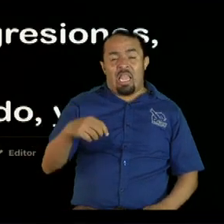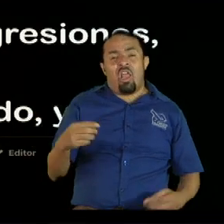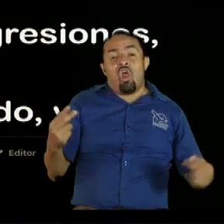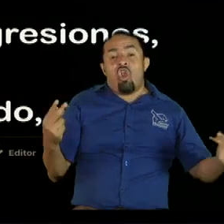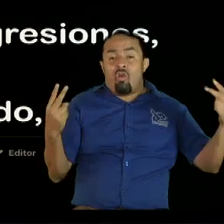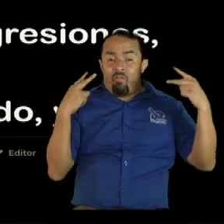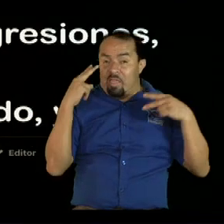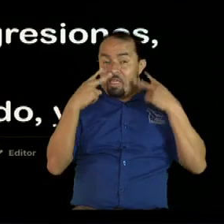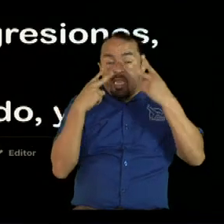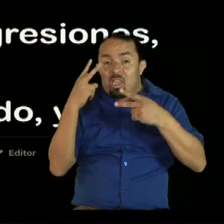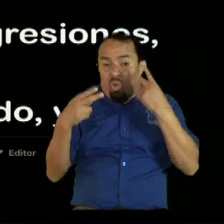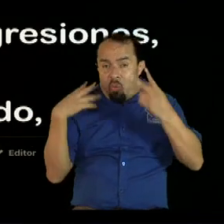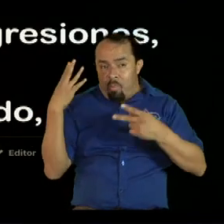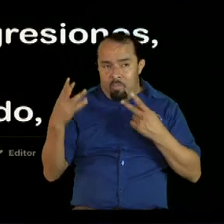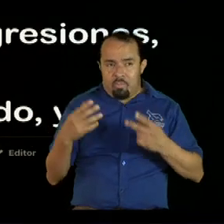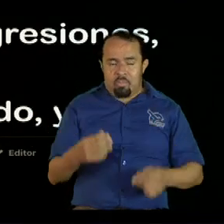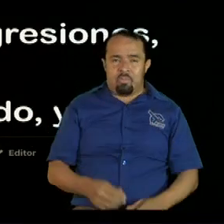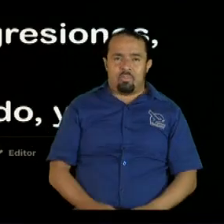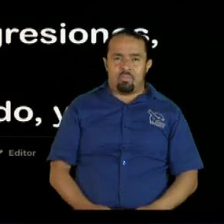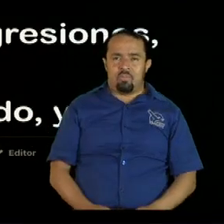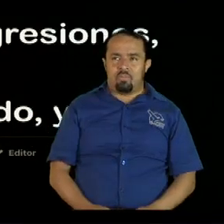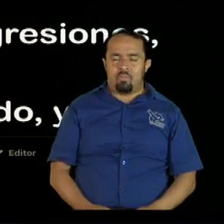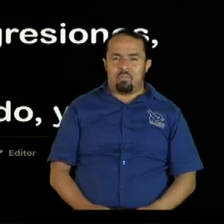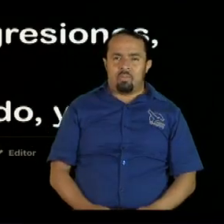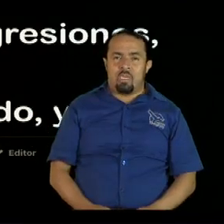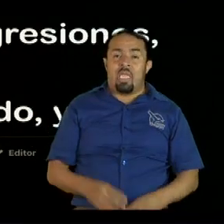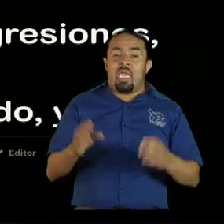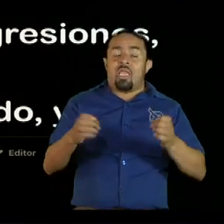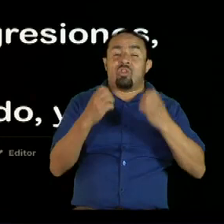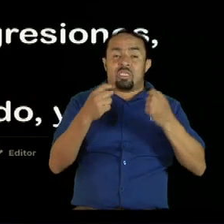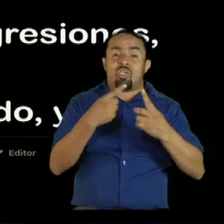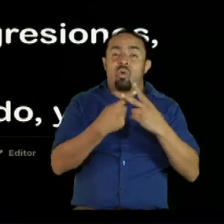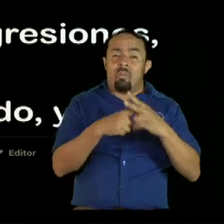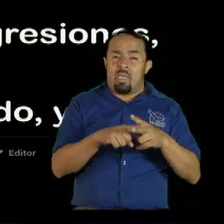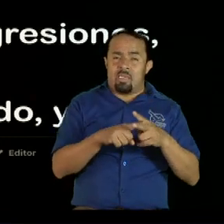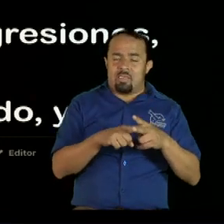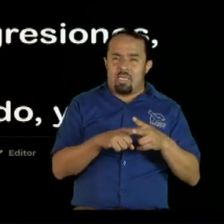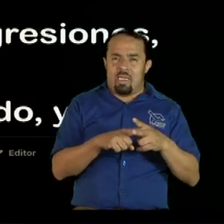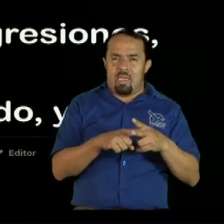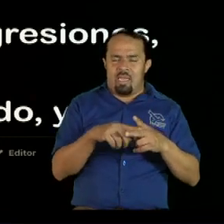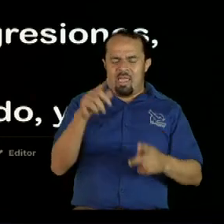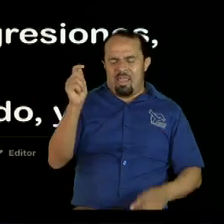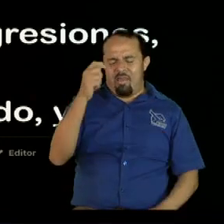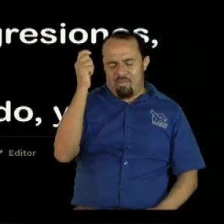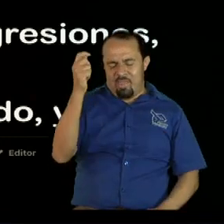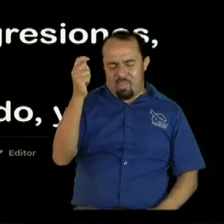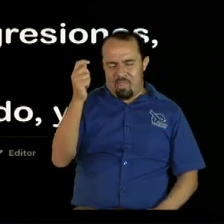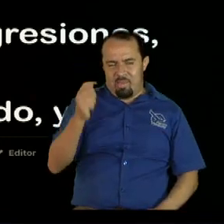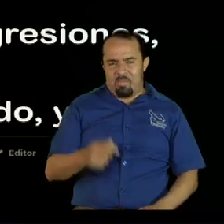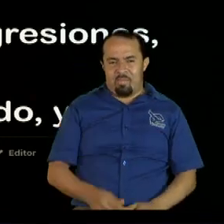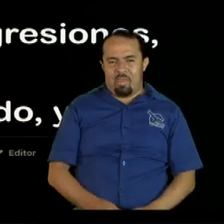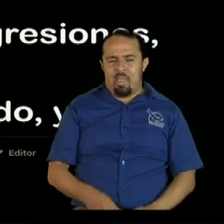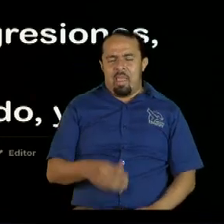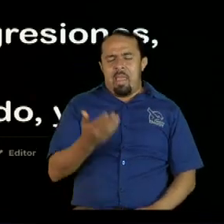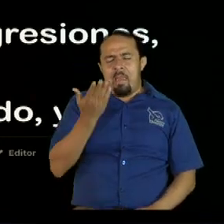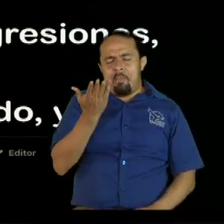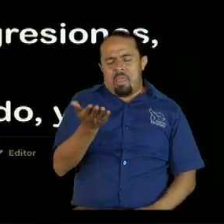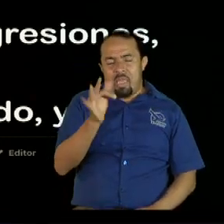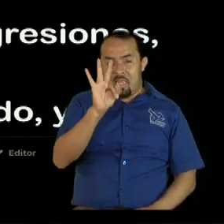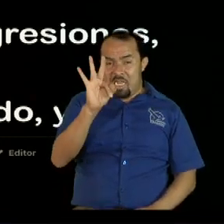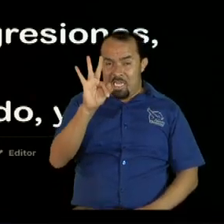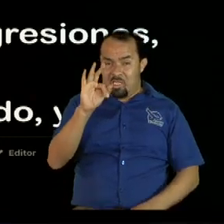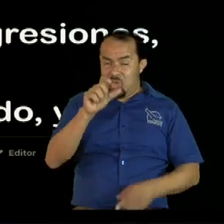en qué momento él hizo este Salmo. Y entonces empieza, y ese David era tremendo, ¿verdad? Porque pide 3 cosas.